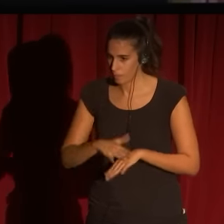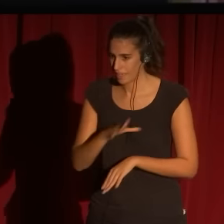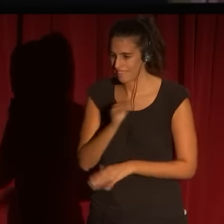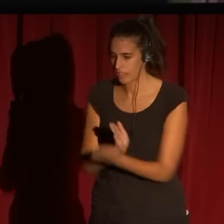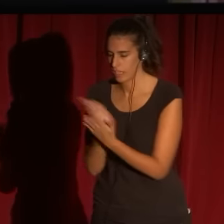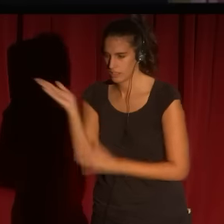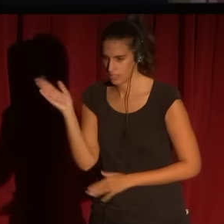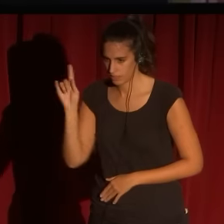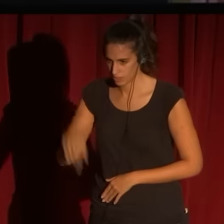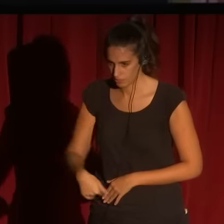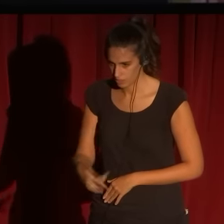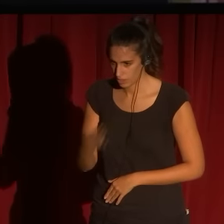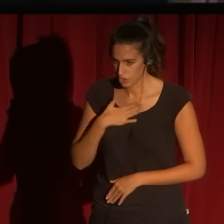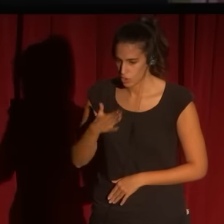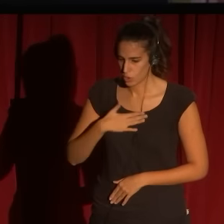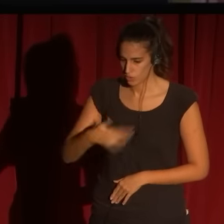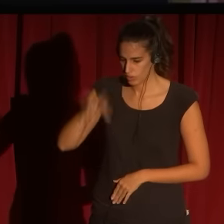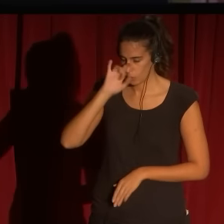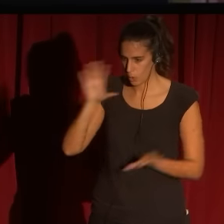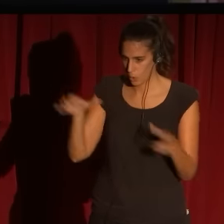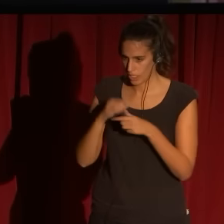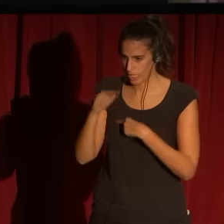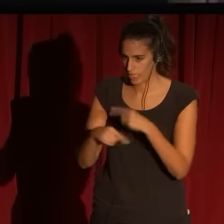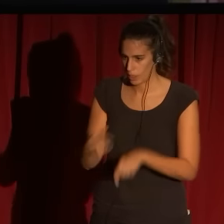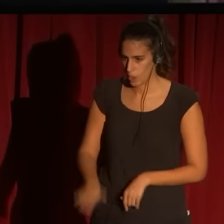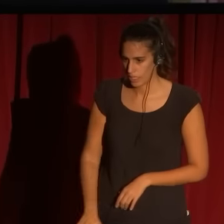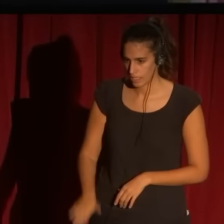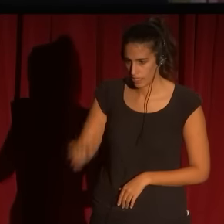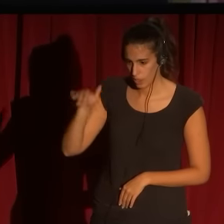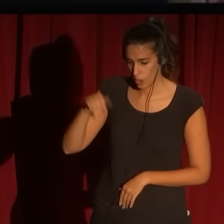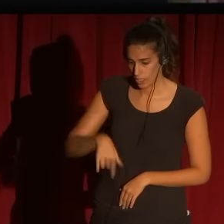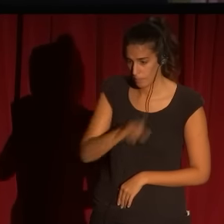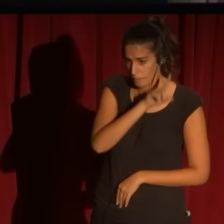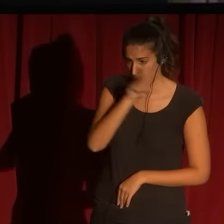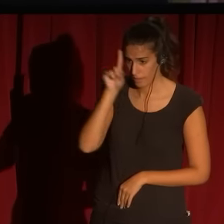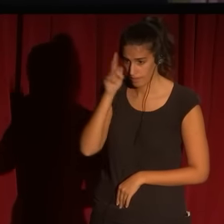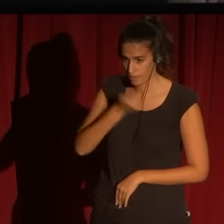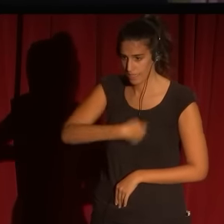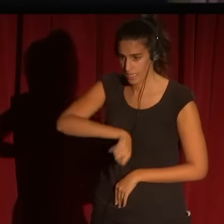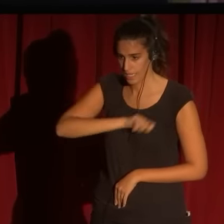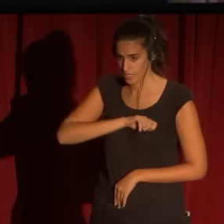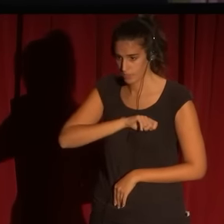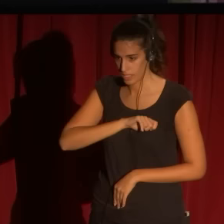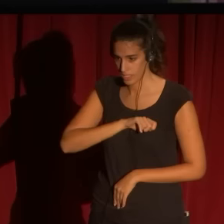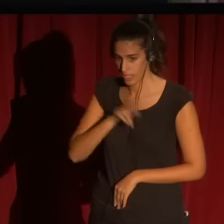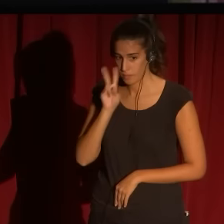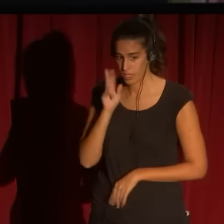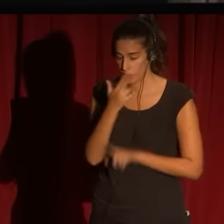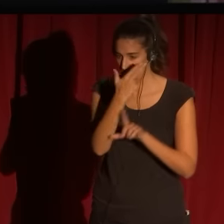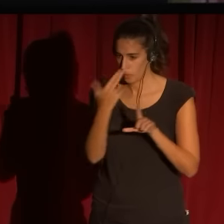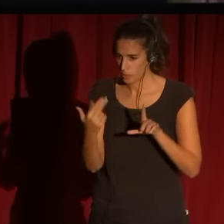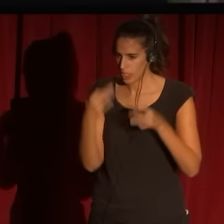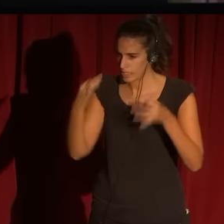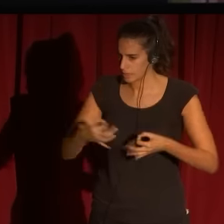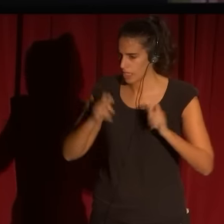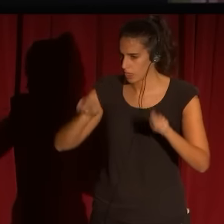recuerdo personalmente ser parte de una generación que creció en Madrid en España admirando un cierto tipo de pintura que siempre era